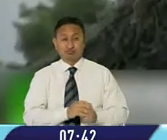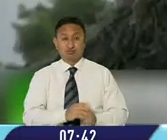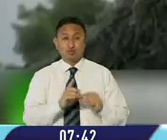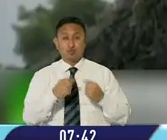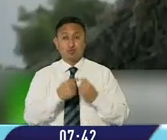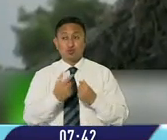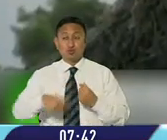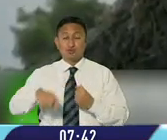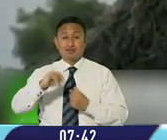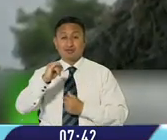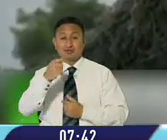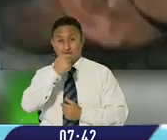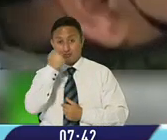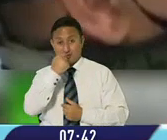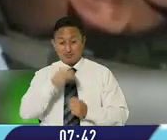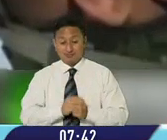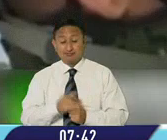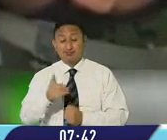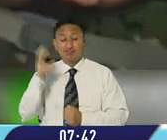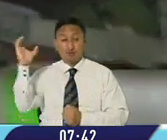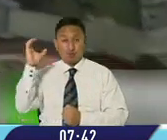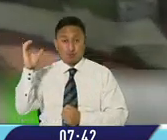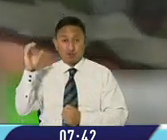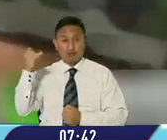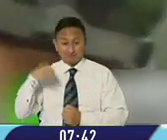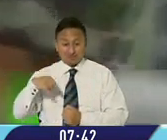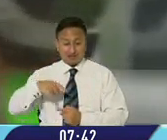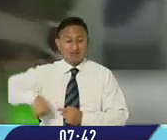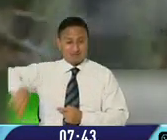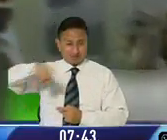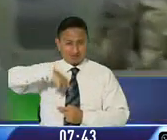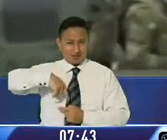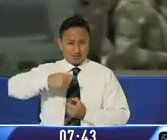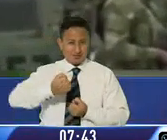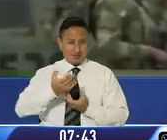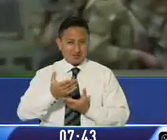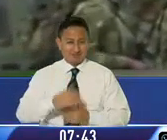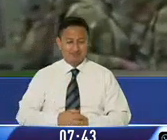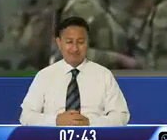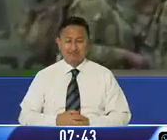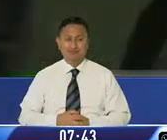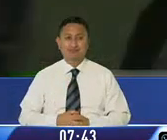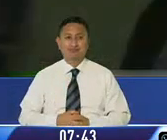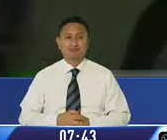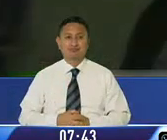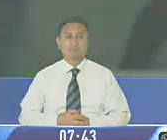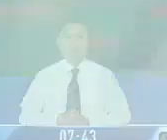Clan del Golfo en Antioquia, allá en Colombia. Con estas y otras informaciones, ya retornamos.